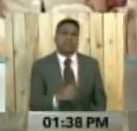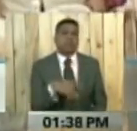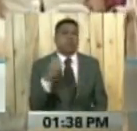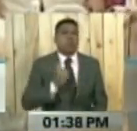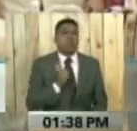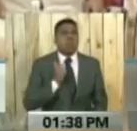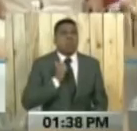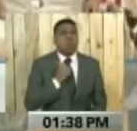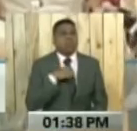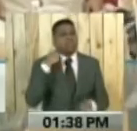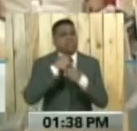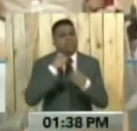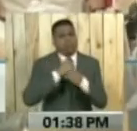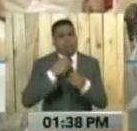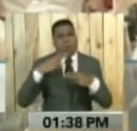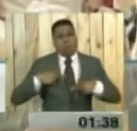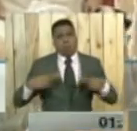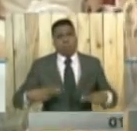cualquier actuación humana